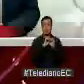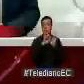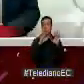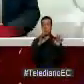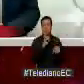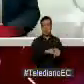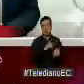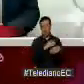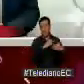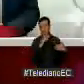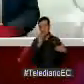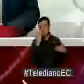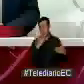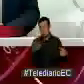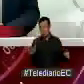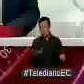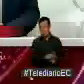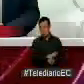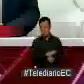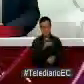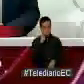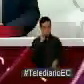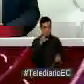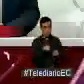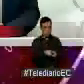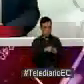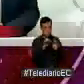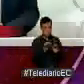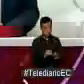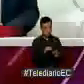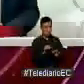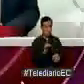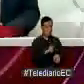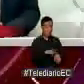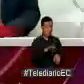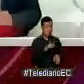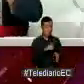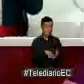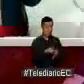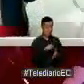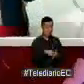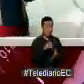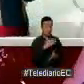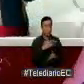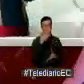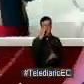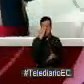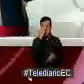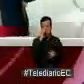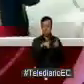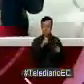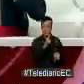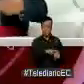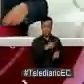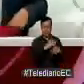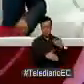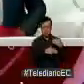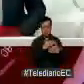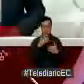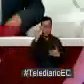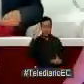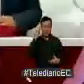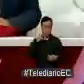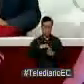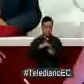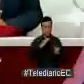¿En qué tiempo se podría concretar esta intención, teniendo en cuenta que también hay de por medio unos tiempos políticos